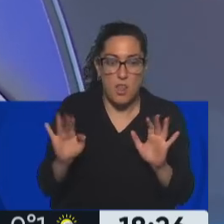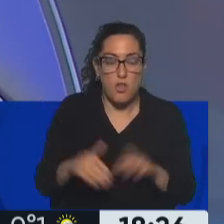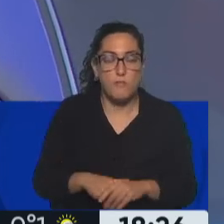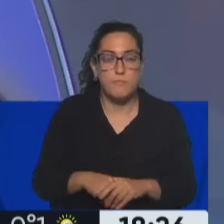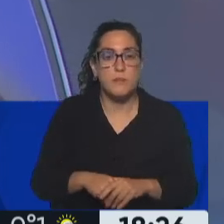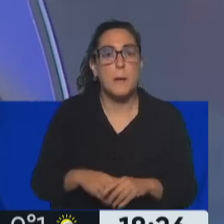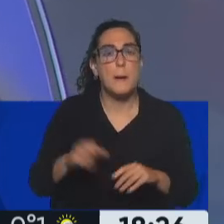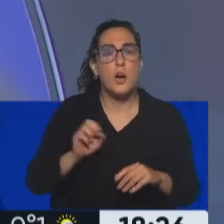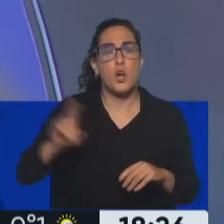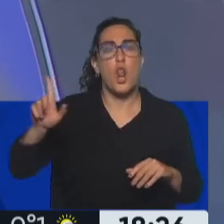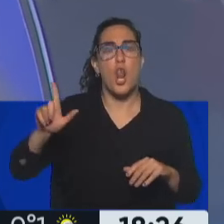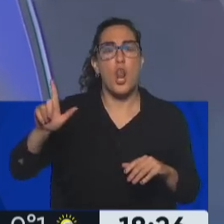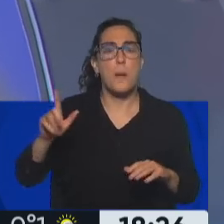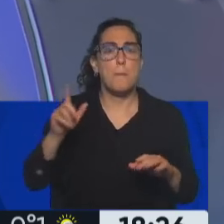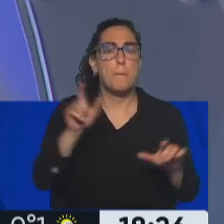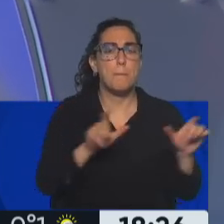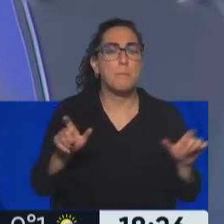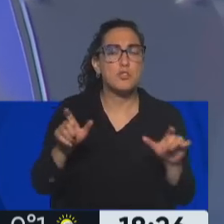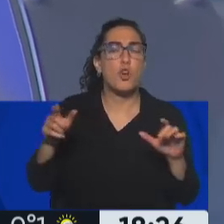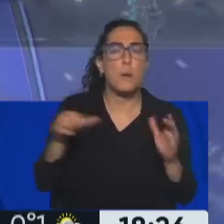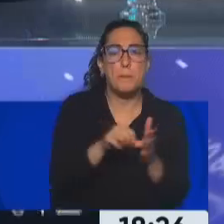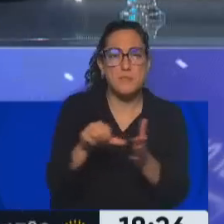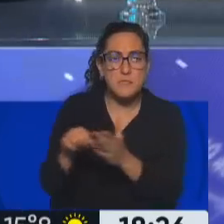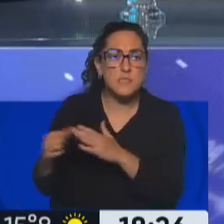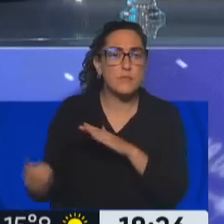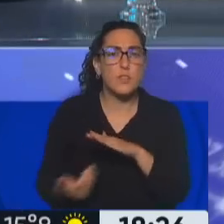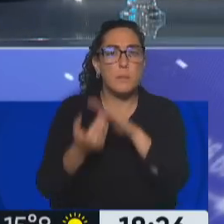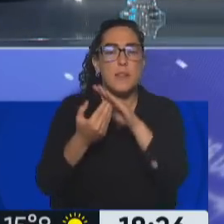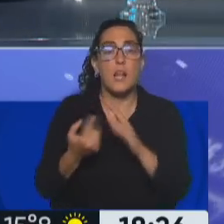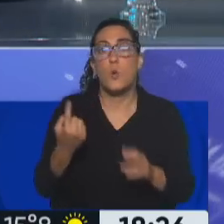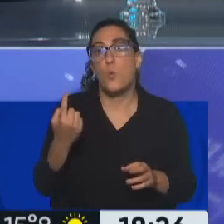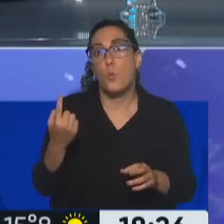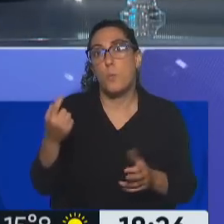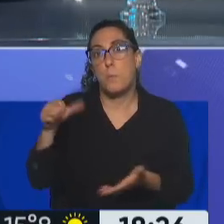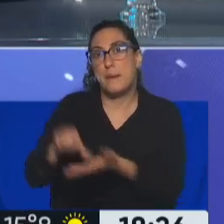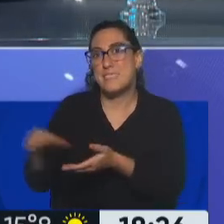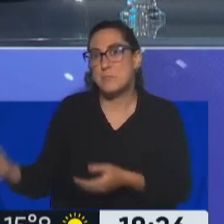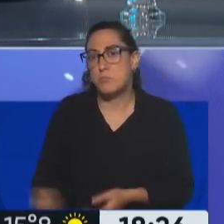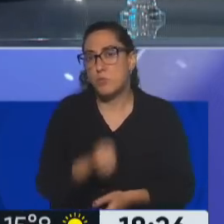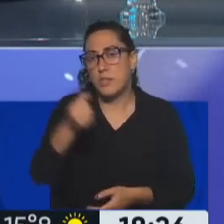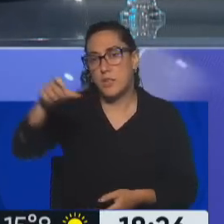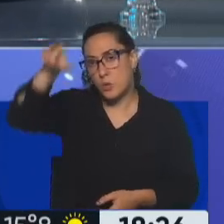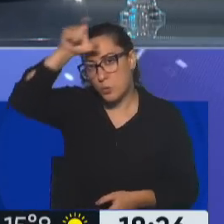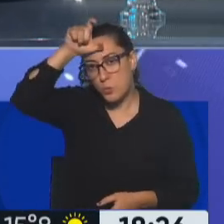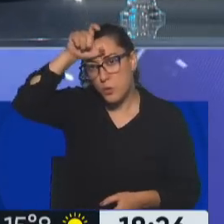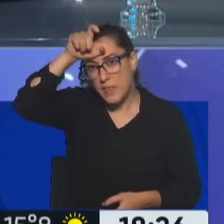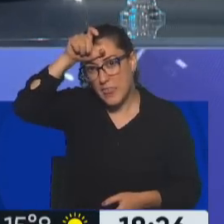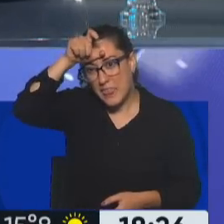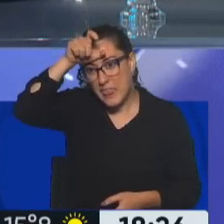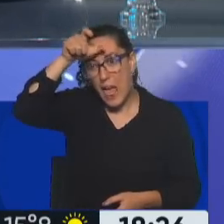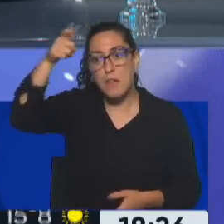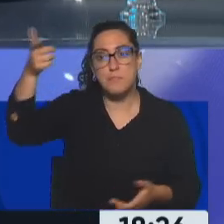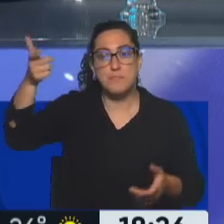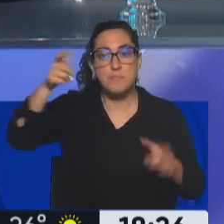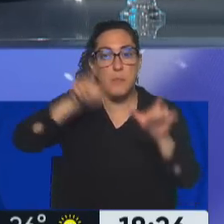actores claves, uno por supuesto es Turquía, ¿no? Y lo mencionábamos un poco ahí viendo el mapa, sí, en este nuevo gobierno, ¿qué pasa con los